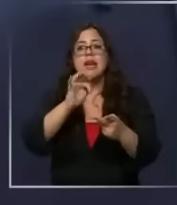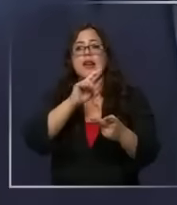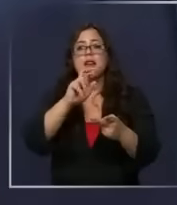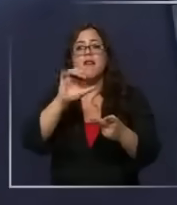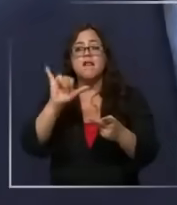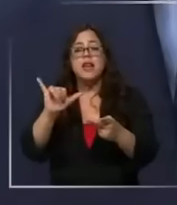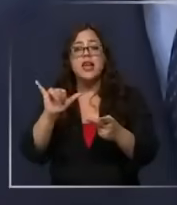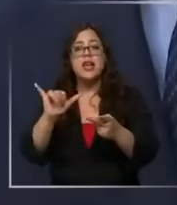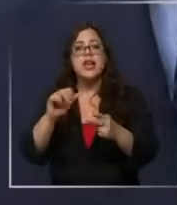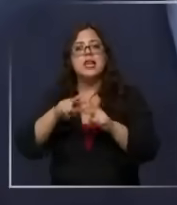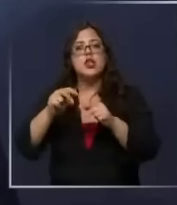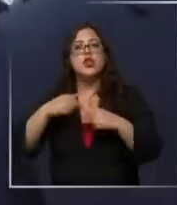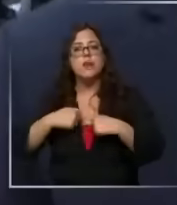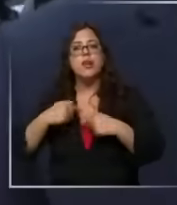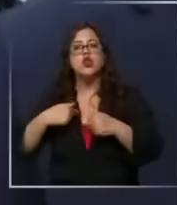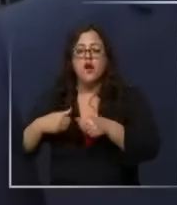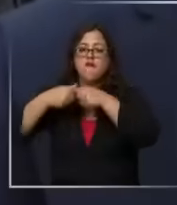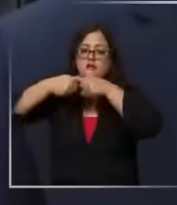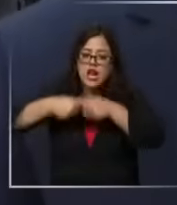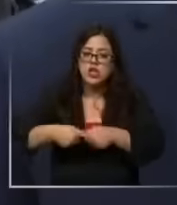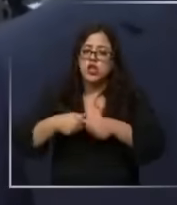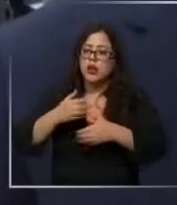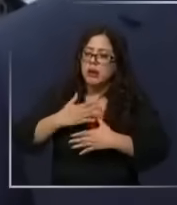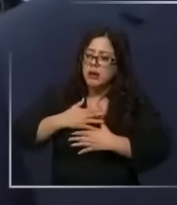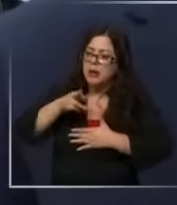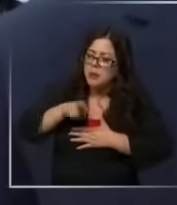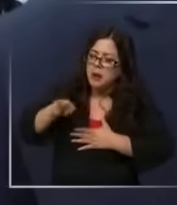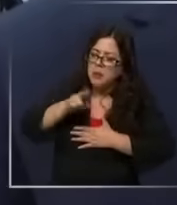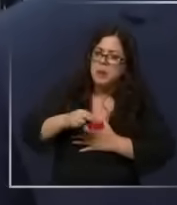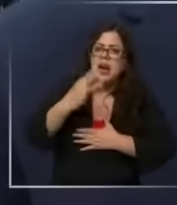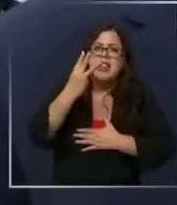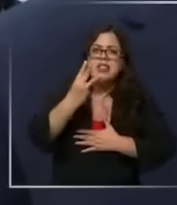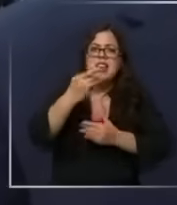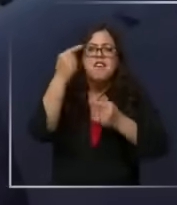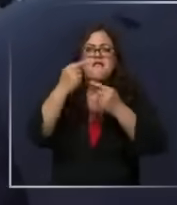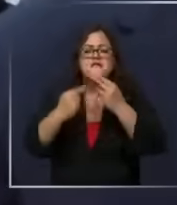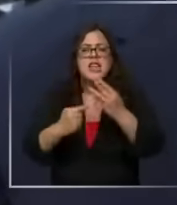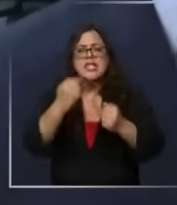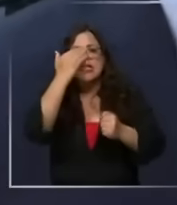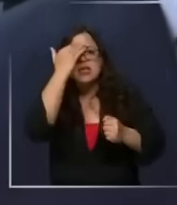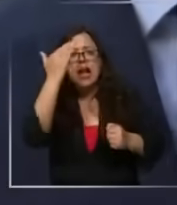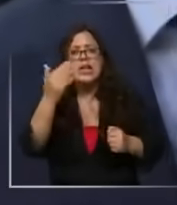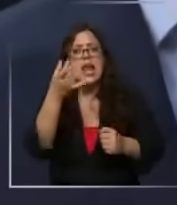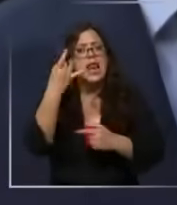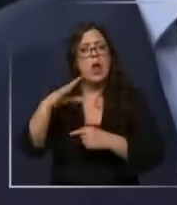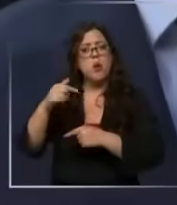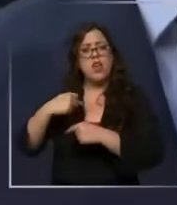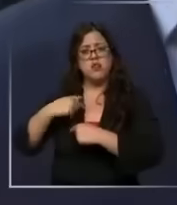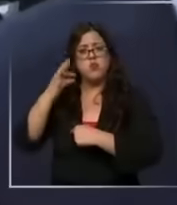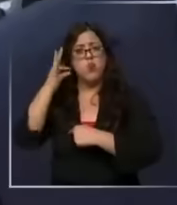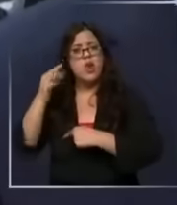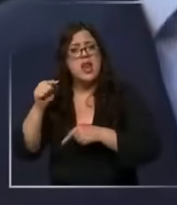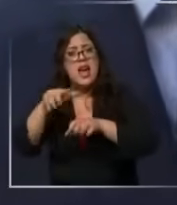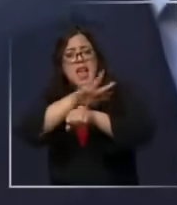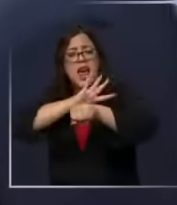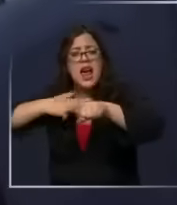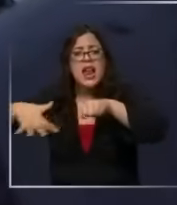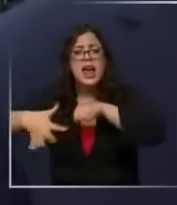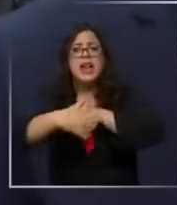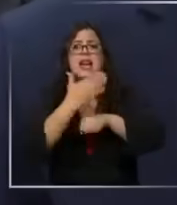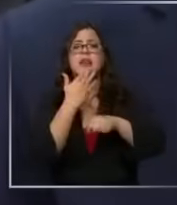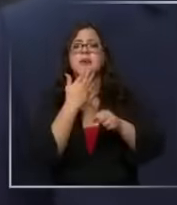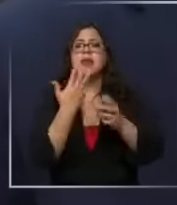Fui violada repetidamente. A veces me violaban 3 veces al día y no era la única chica en esa isla. Había un